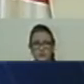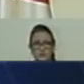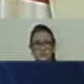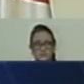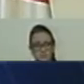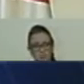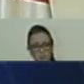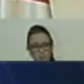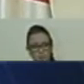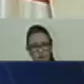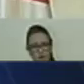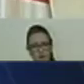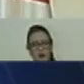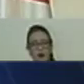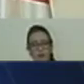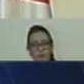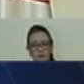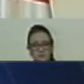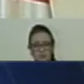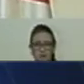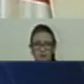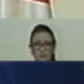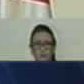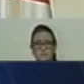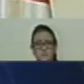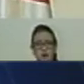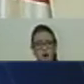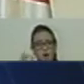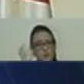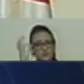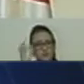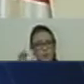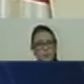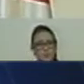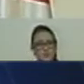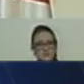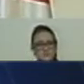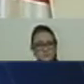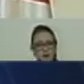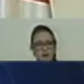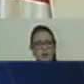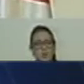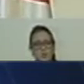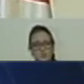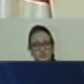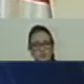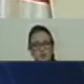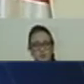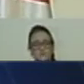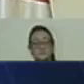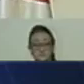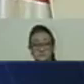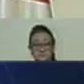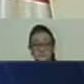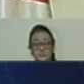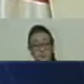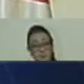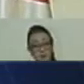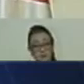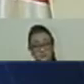poderes legislativos estadales, y los consejos municipales, que son las cámaras municipales, ahí han estado las